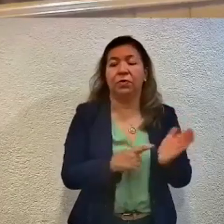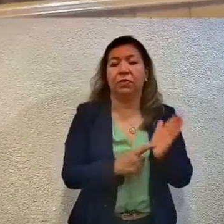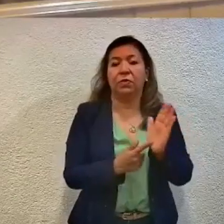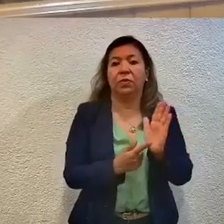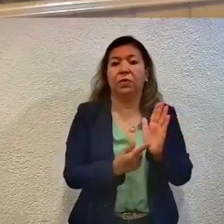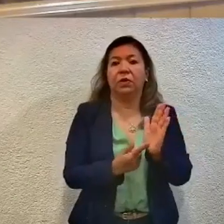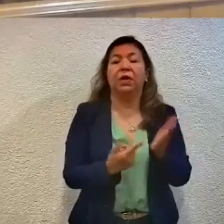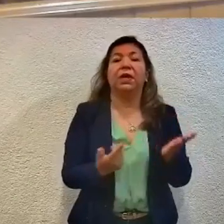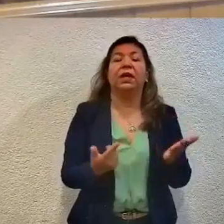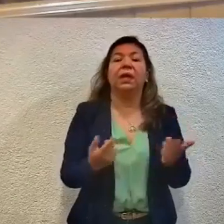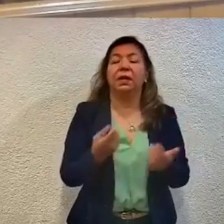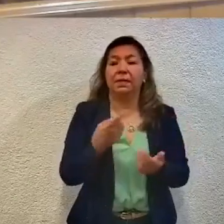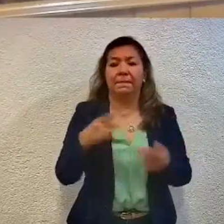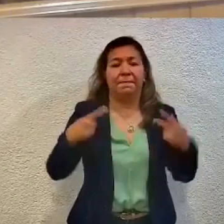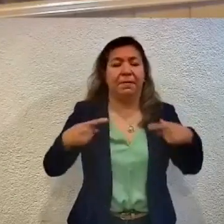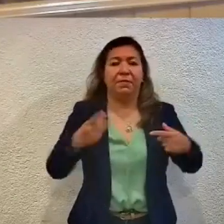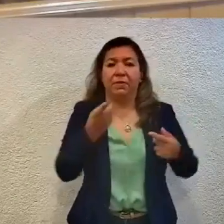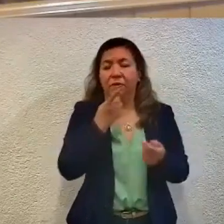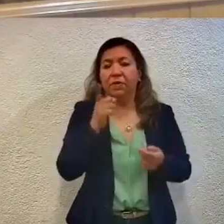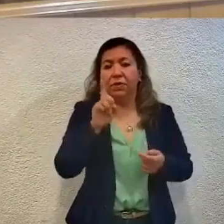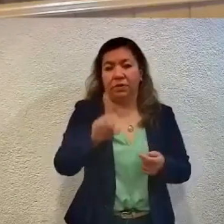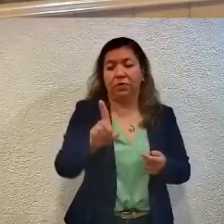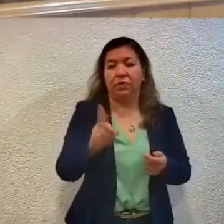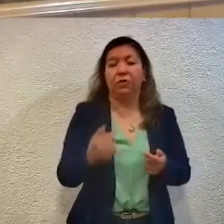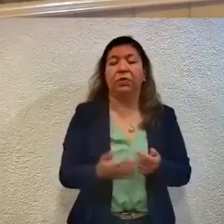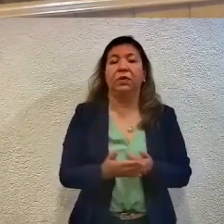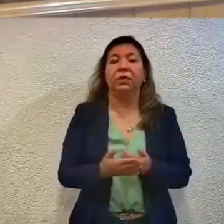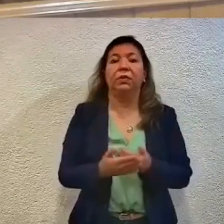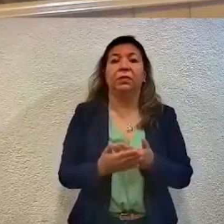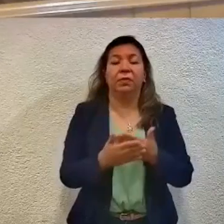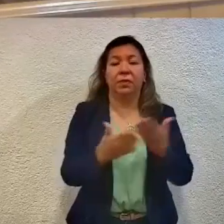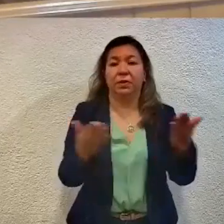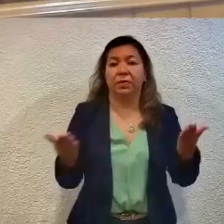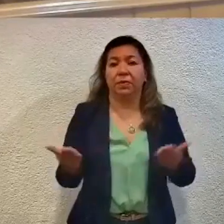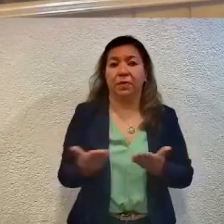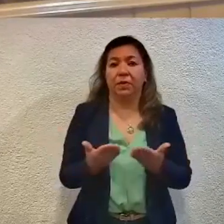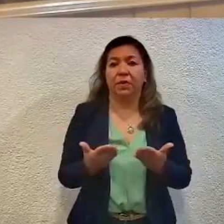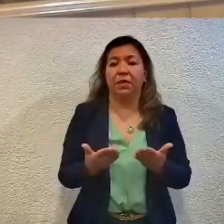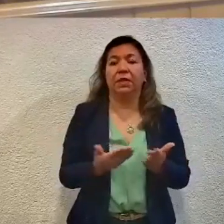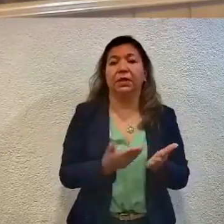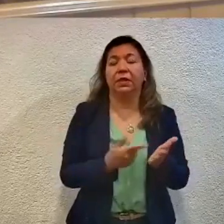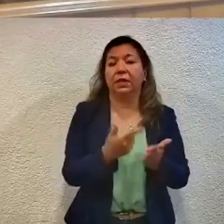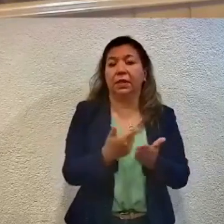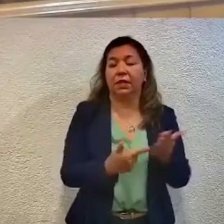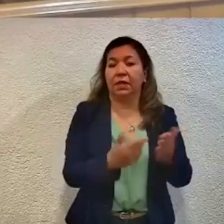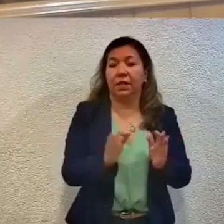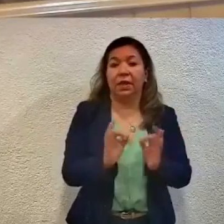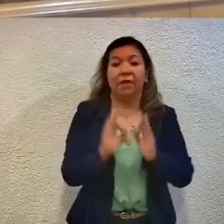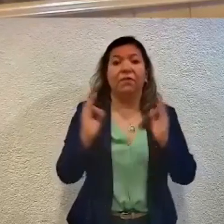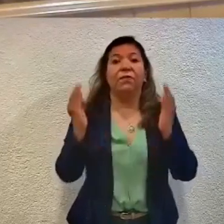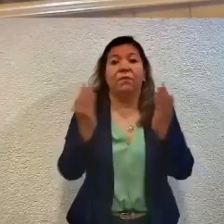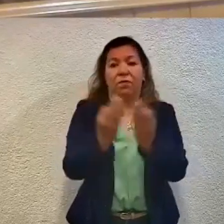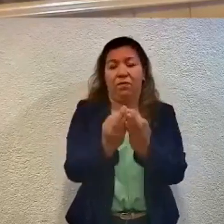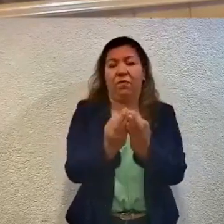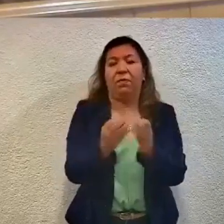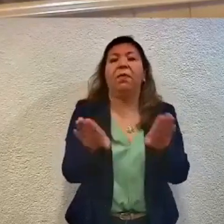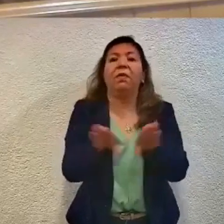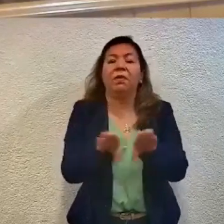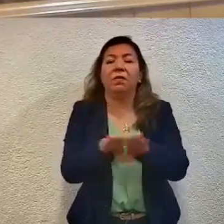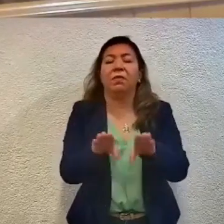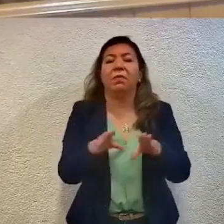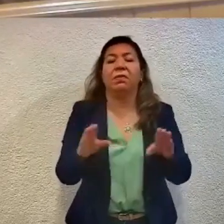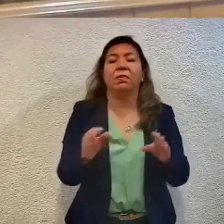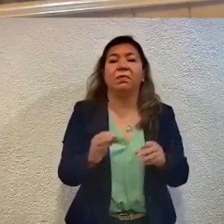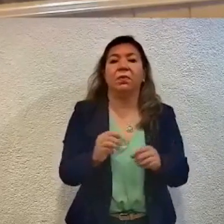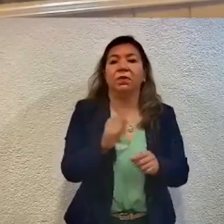cuenta se razona que no le asiste la razón al actor al pretender que la asignación se desarrolle bajo el procedimiento que propone, toda vez